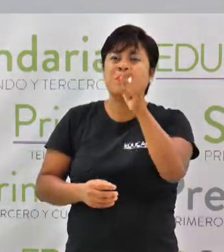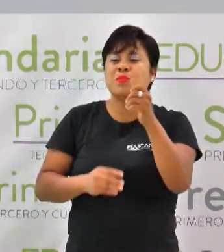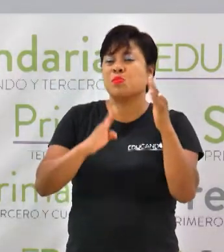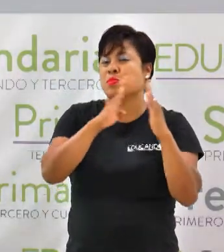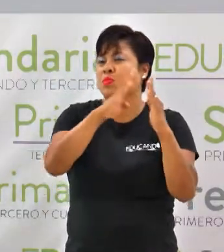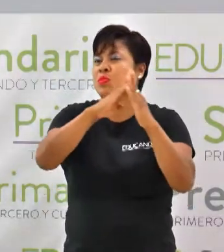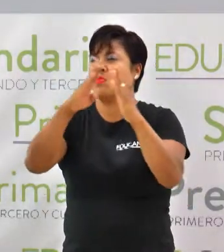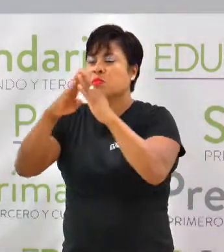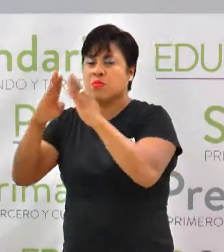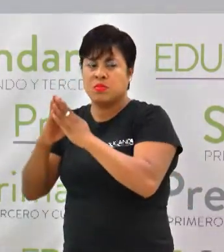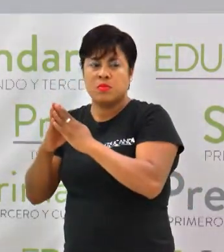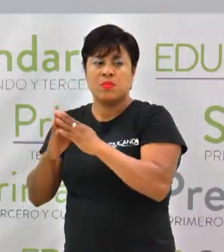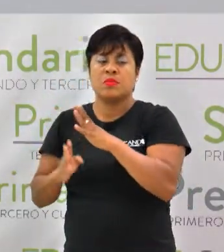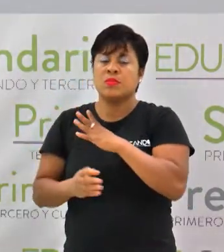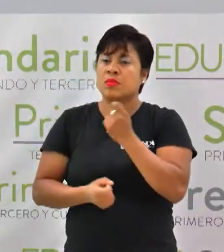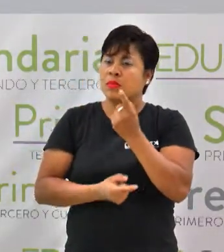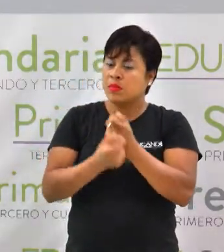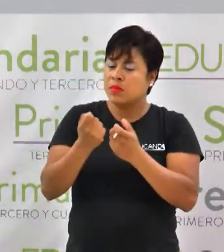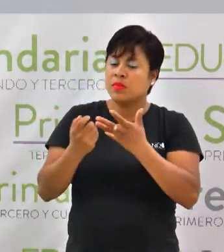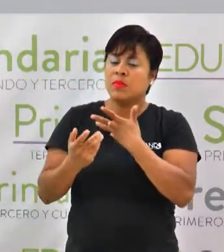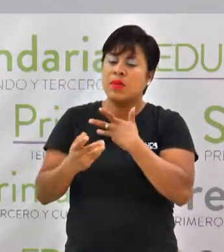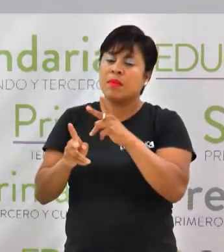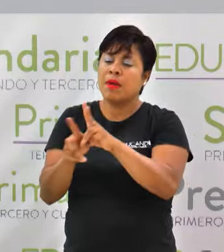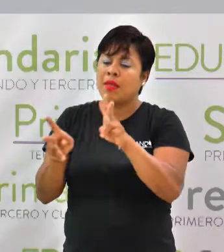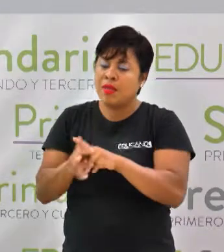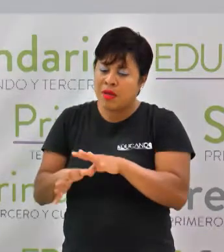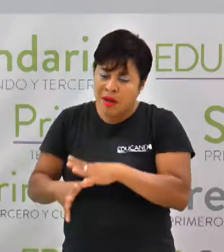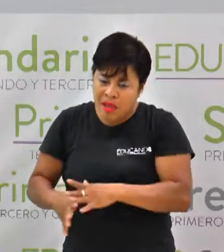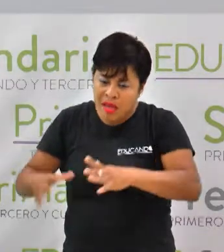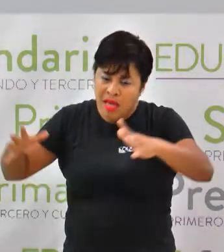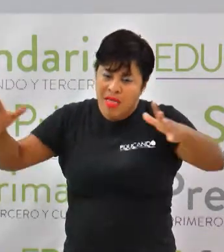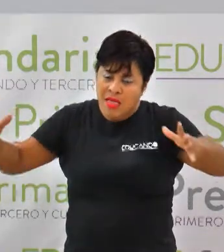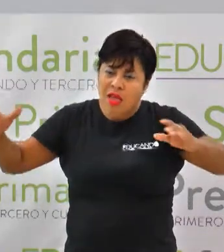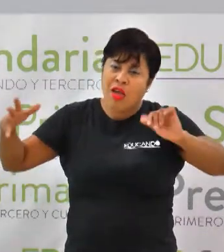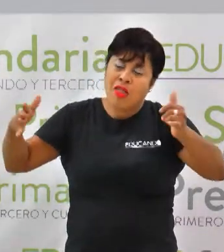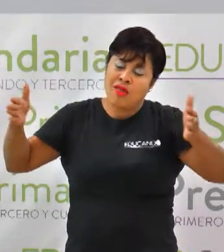casas, ¿verdad? Algunas tienen patios muy grandes, otras